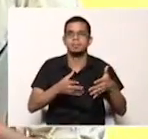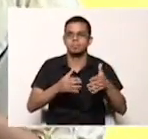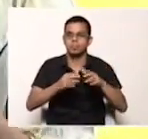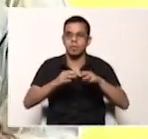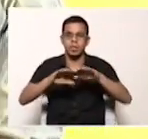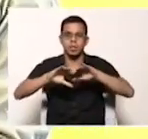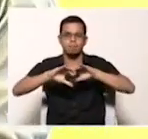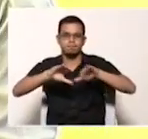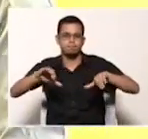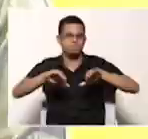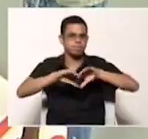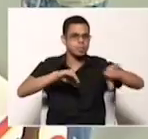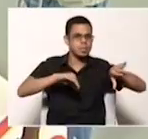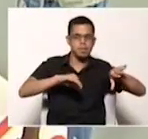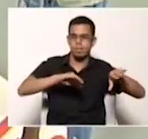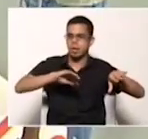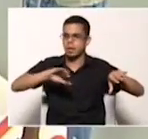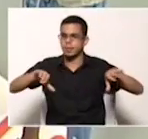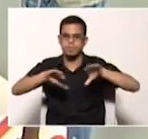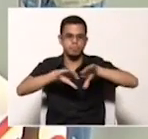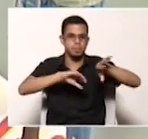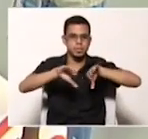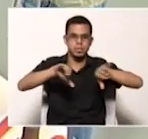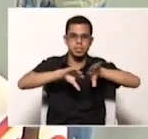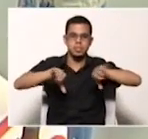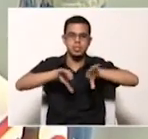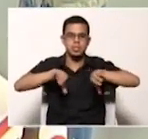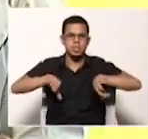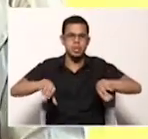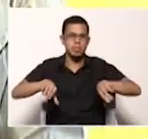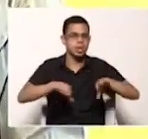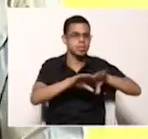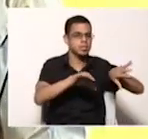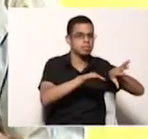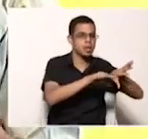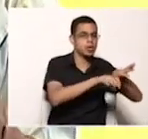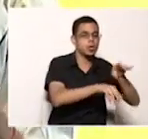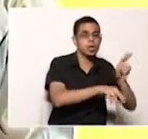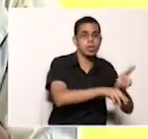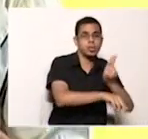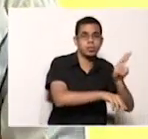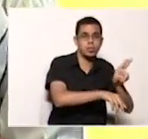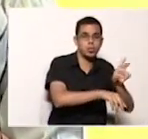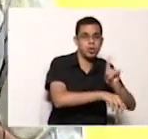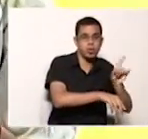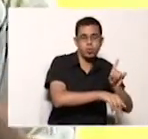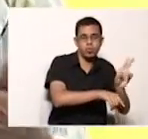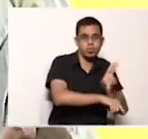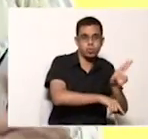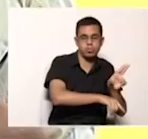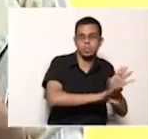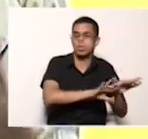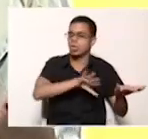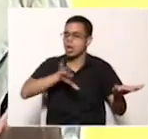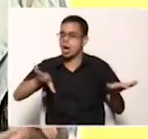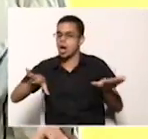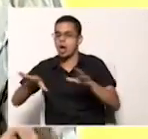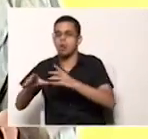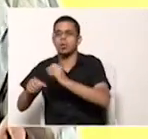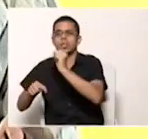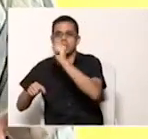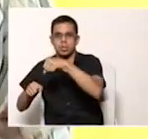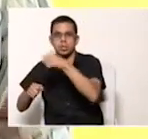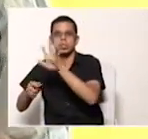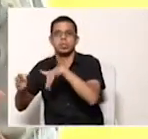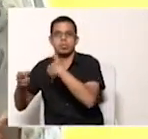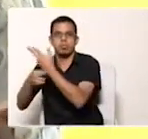separar esos elementos que son de desecho. O sea, creo que incluso en este momento somos más conscientes acerca de qué forma nuestra acción diaria, cotidiana, cosas